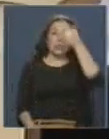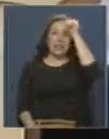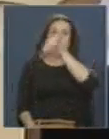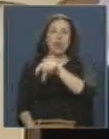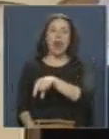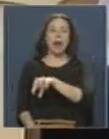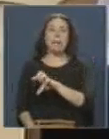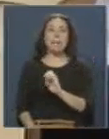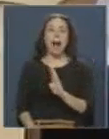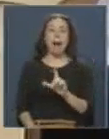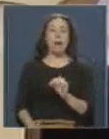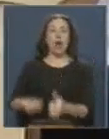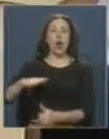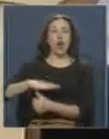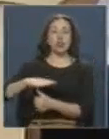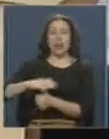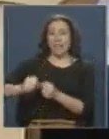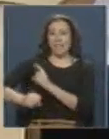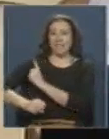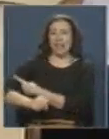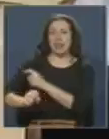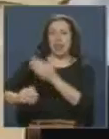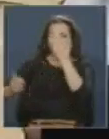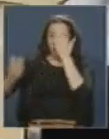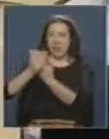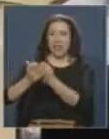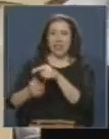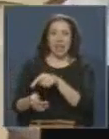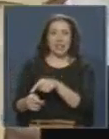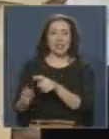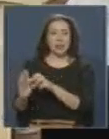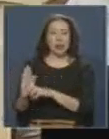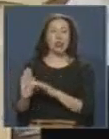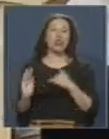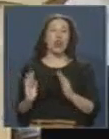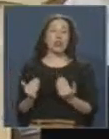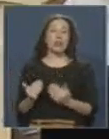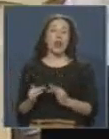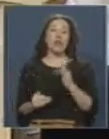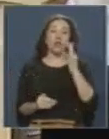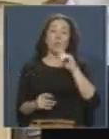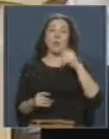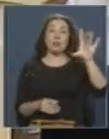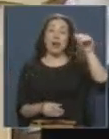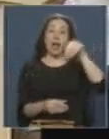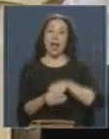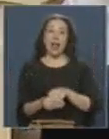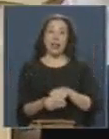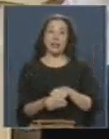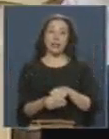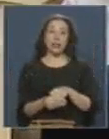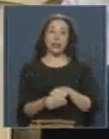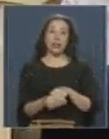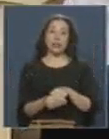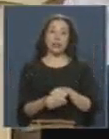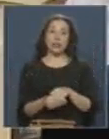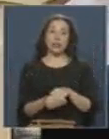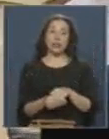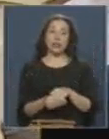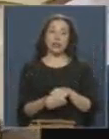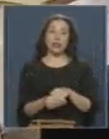ha enfrentado este proyecto en el territorio. Espero que en el futuro, en las próximas elecciones, bueno, no se absuelvan políticamente a quienes